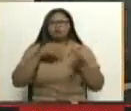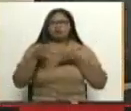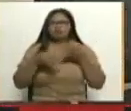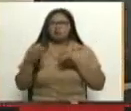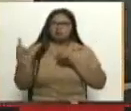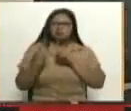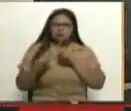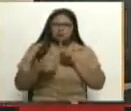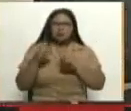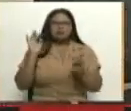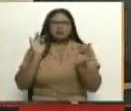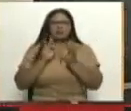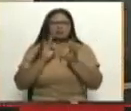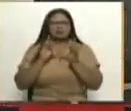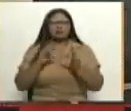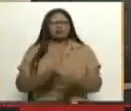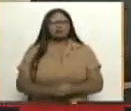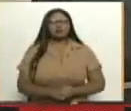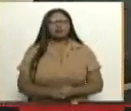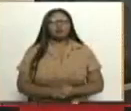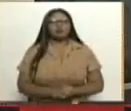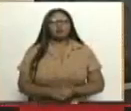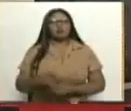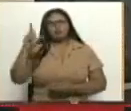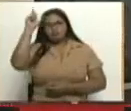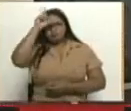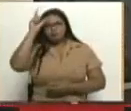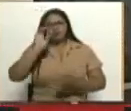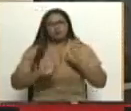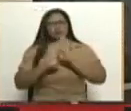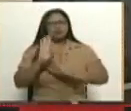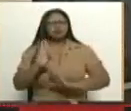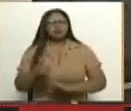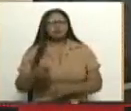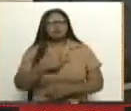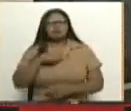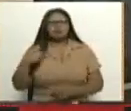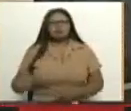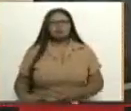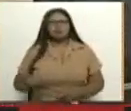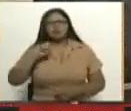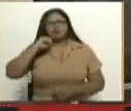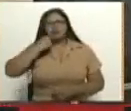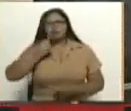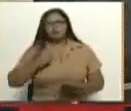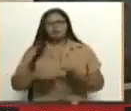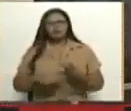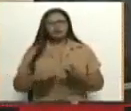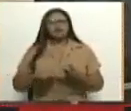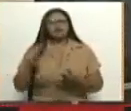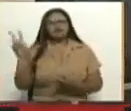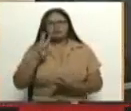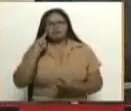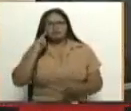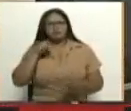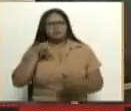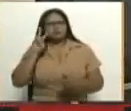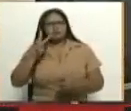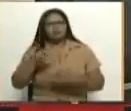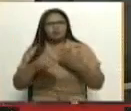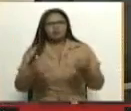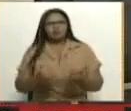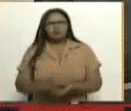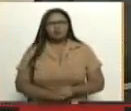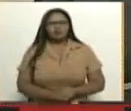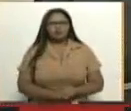acercamiento de manera directa con Turquía, que también está en crecimiento, China, Rusia. Venezuela está o viró definitivamente